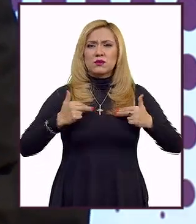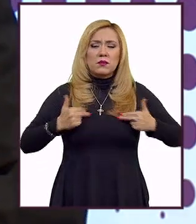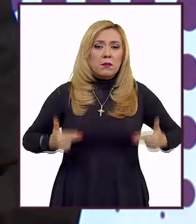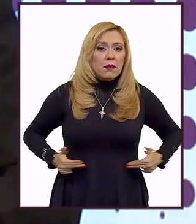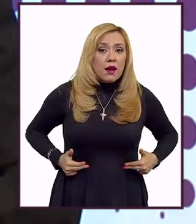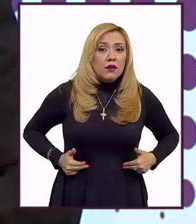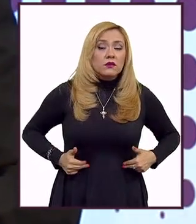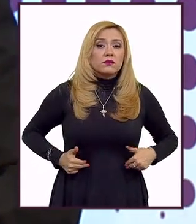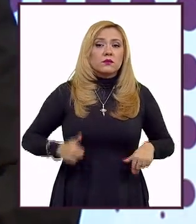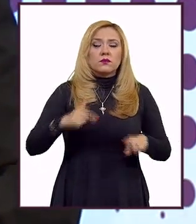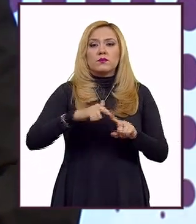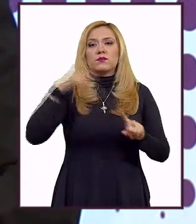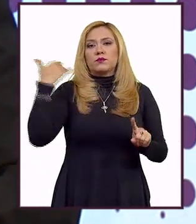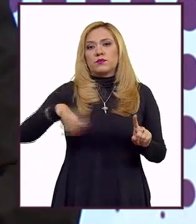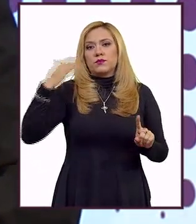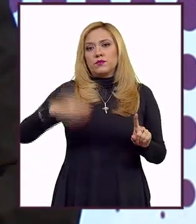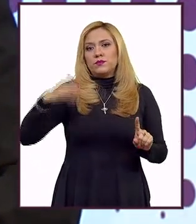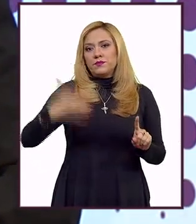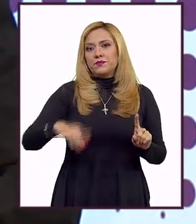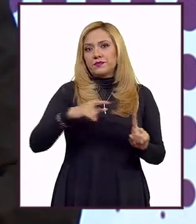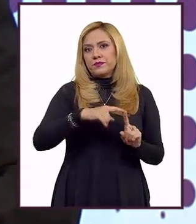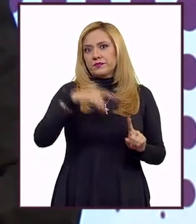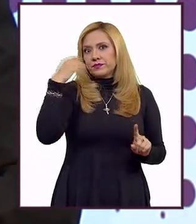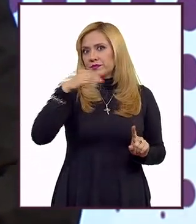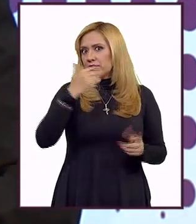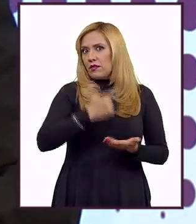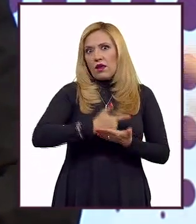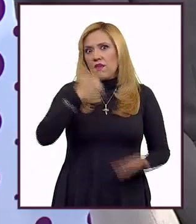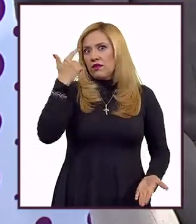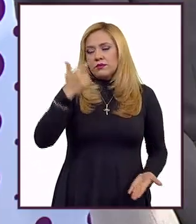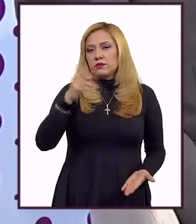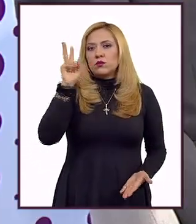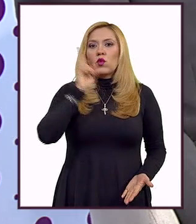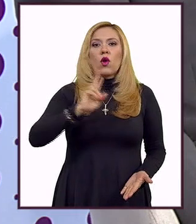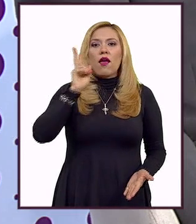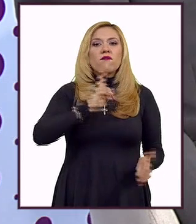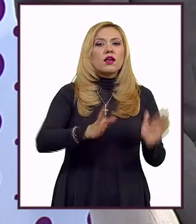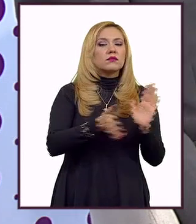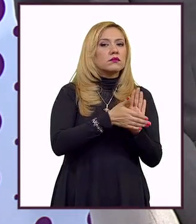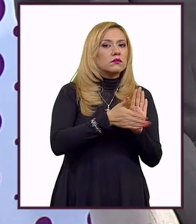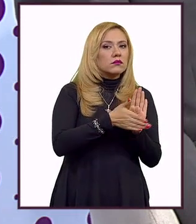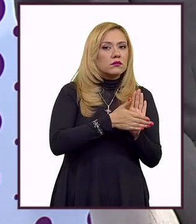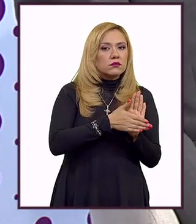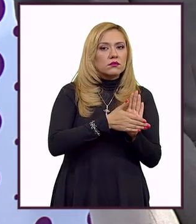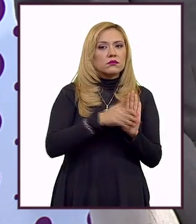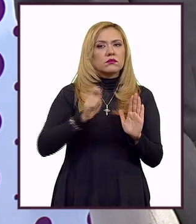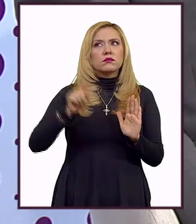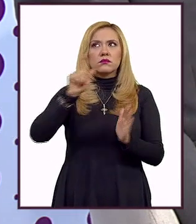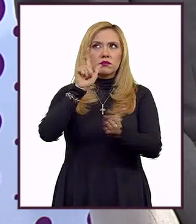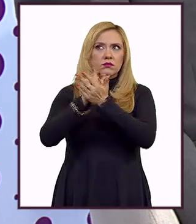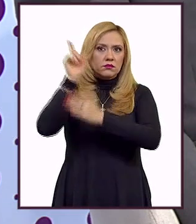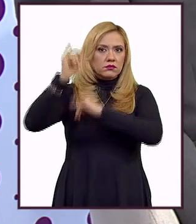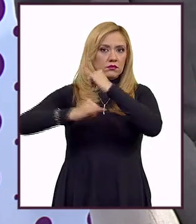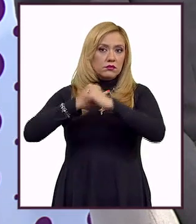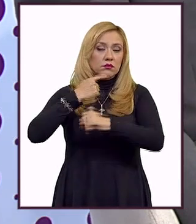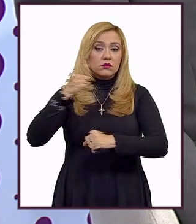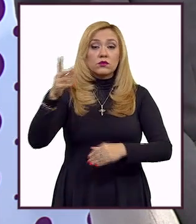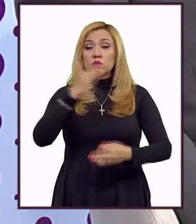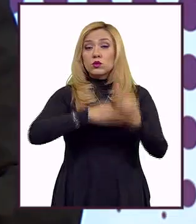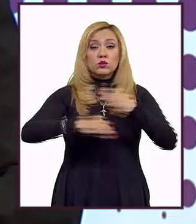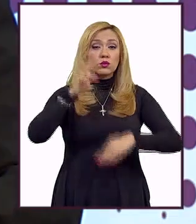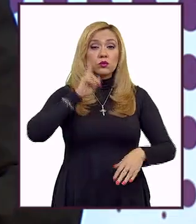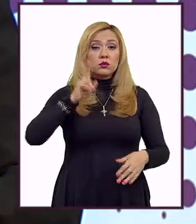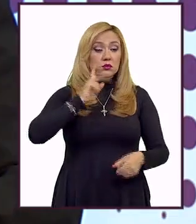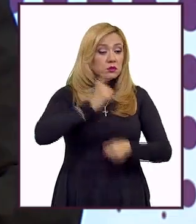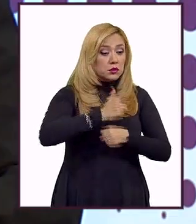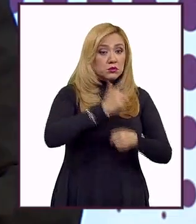humanos, que tiene un impacto en el procedimiento. Y esto significa que todas las pruebas, esto también es una obligación que viene del tratado, que todas las pruebas obtenidas